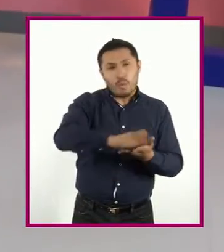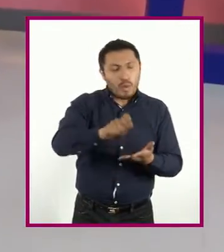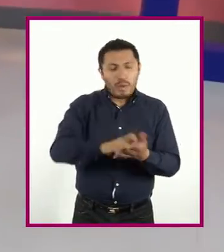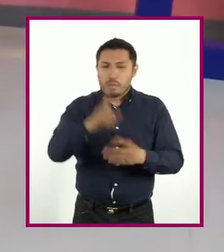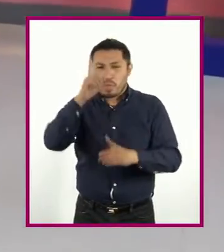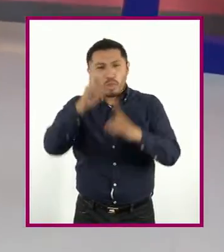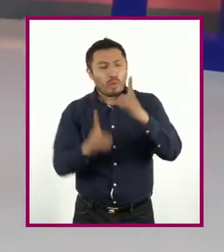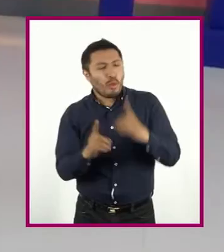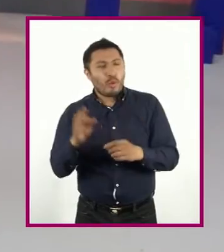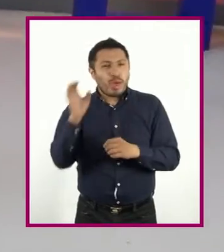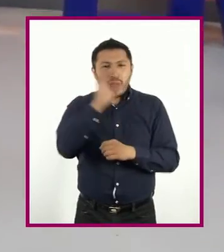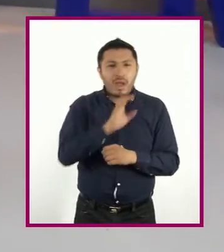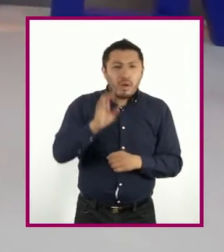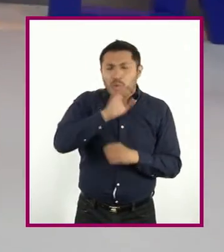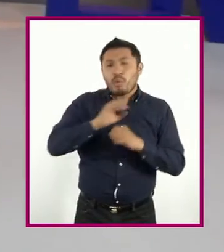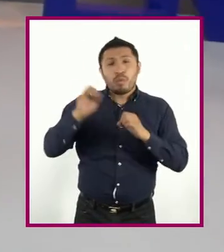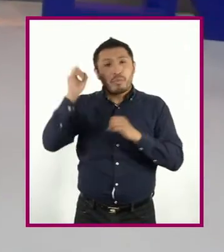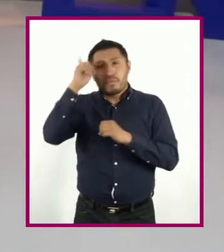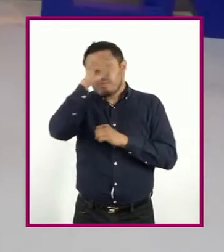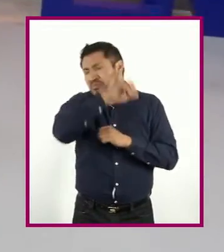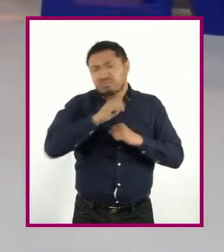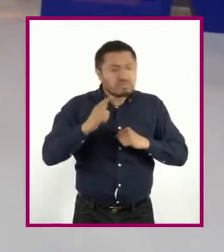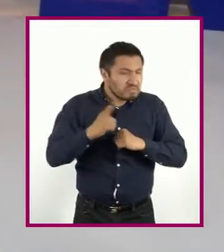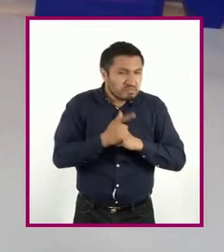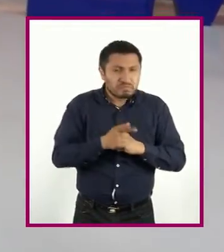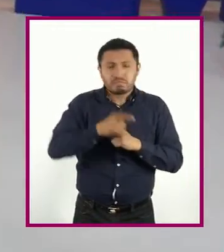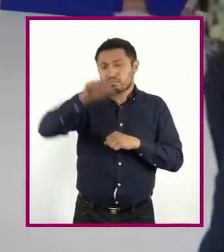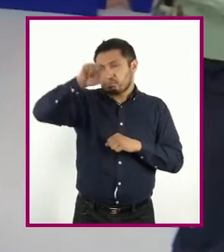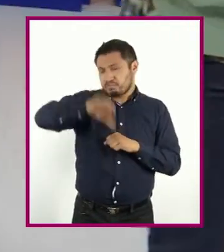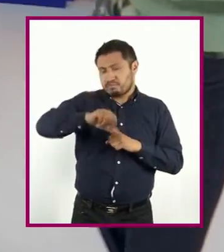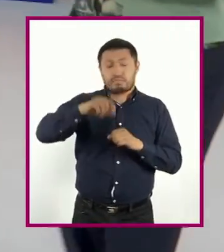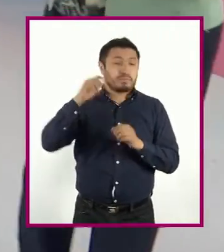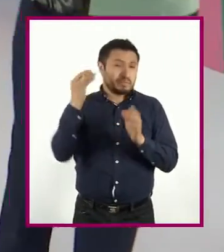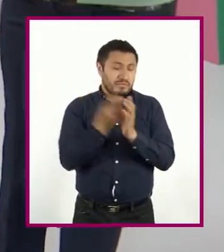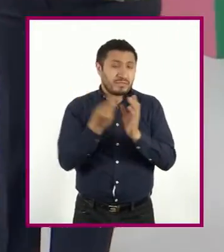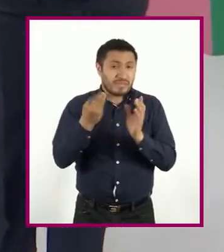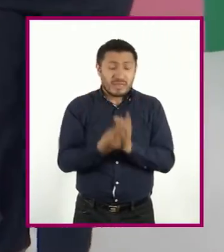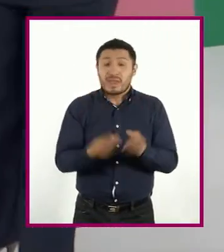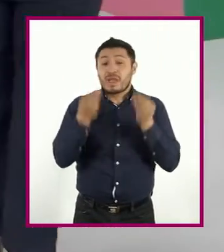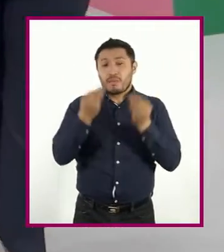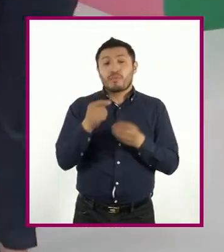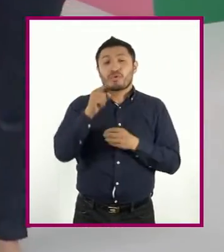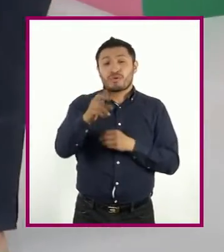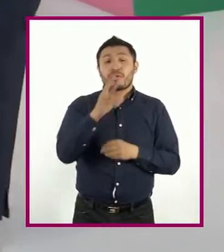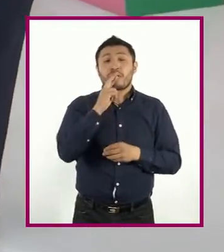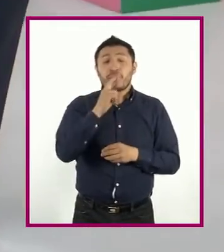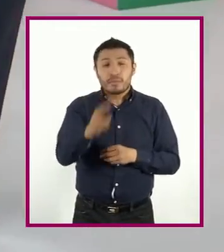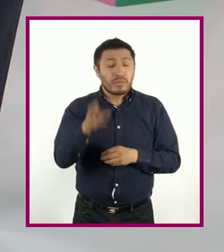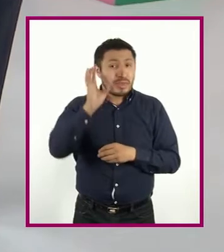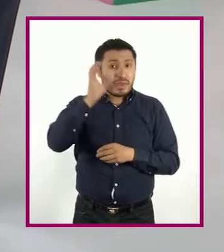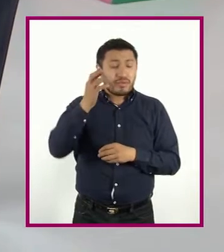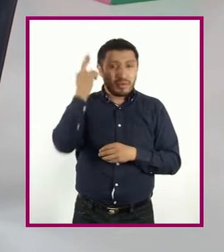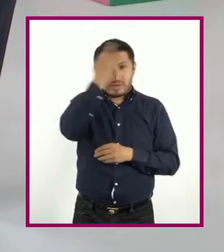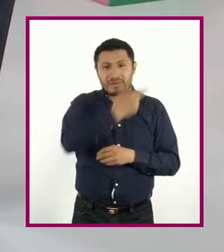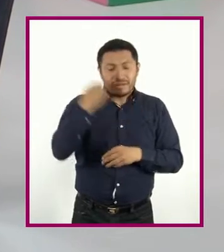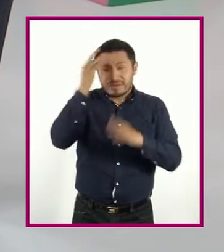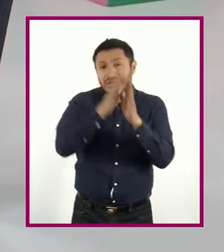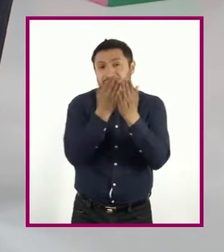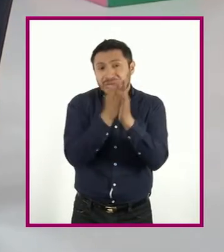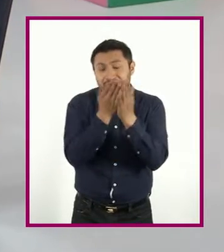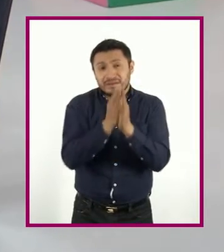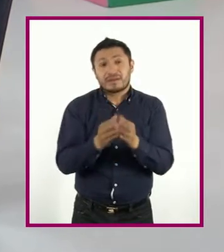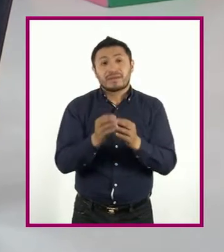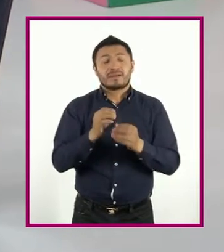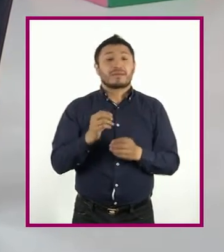dudas, inquietudes o dificultades que surjan al resolver los planteamientos, pues muchas de estas las podrán resolver al momento de consultar su libro de